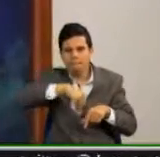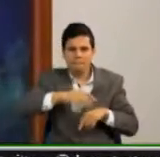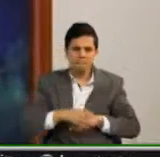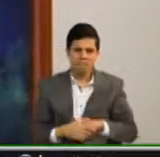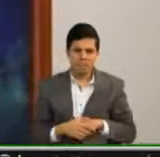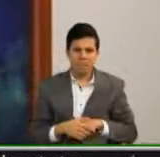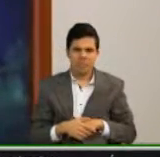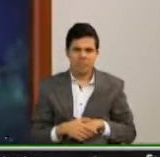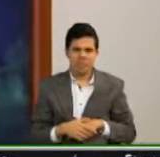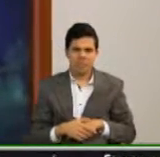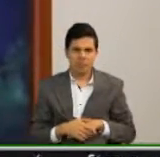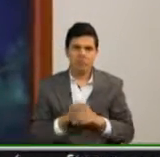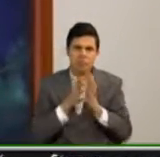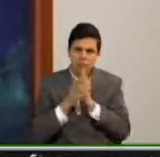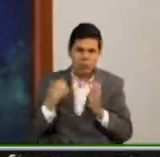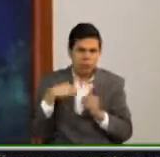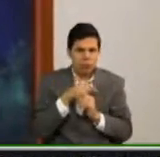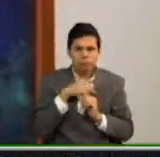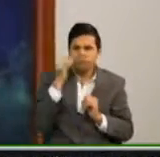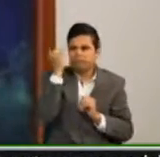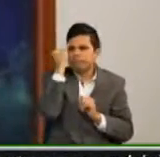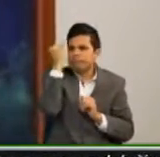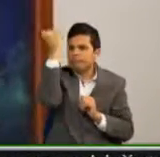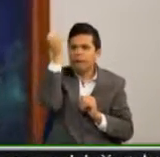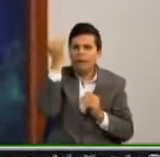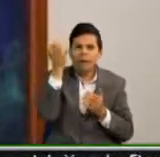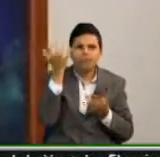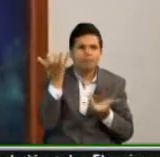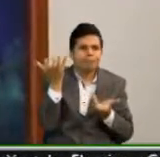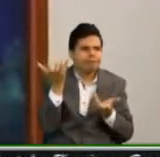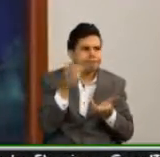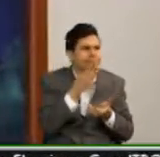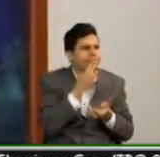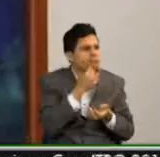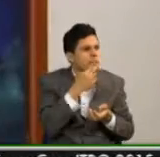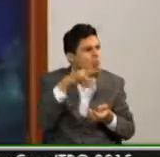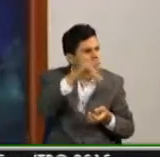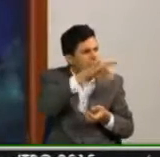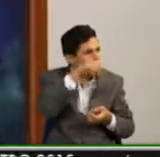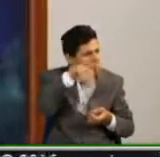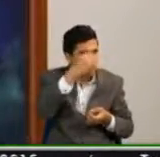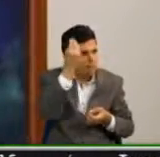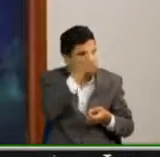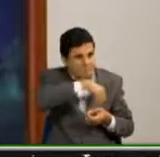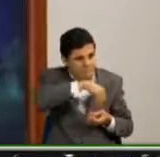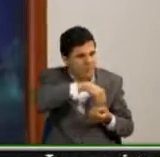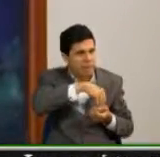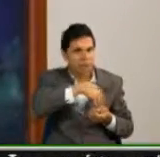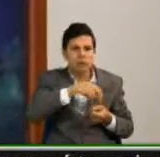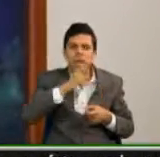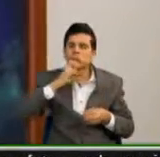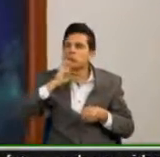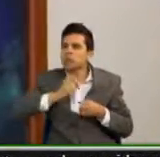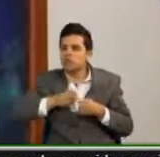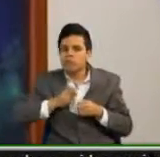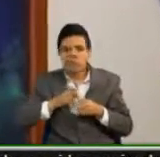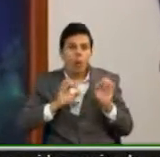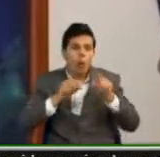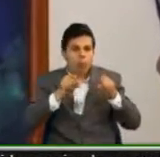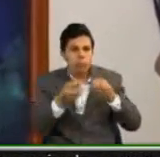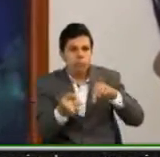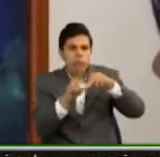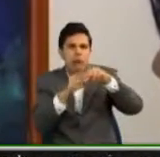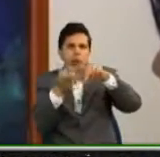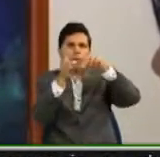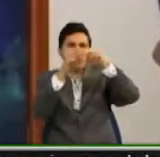Estamos pues haciendo otras acciones que puedan contrarrestar esto porque el precio del azúcar se incrementó